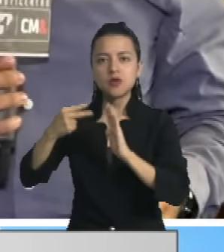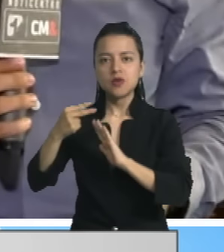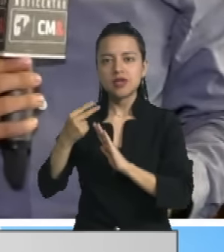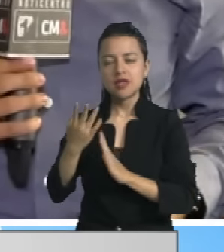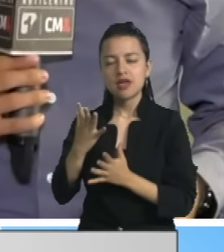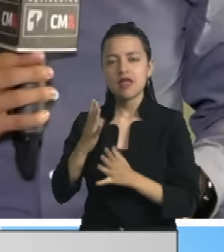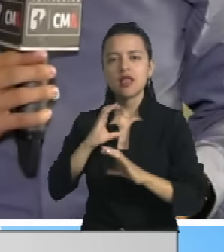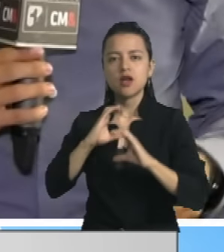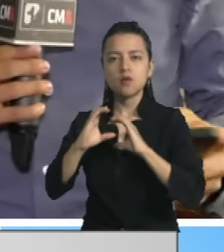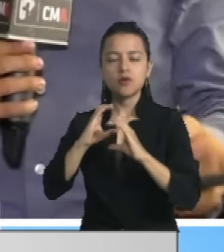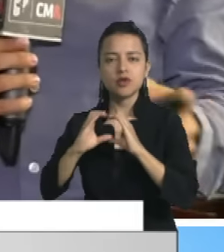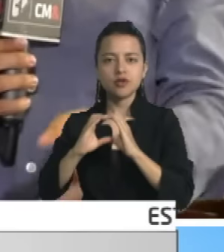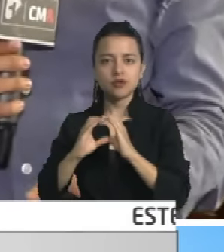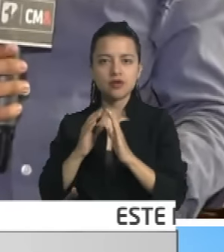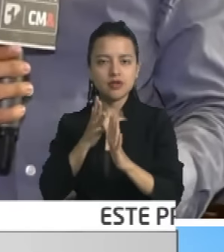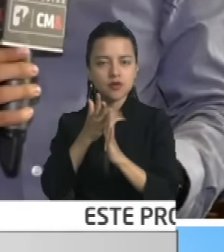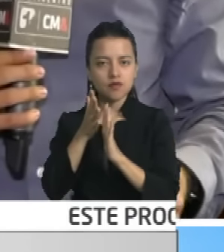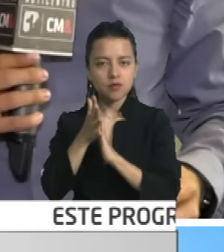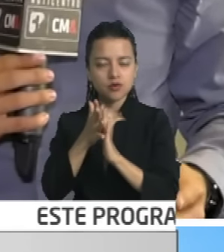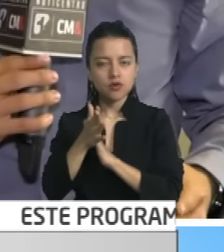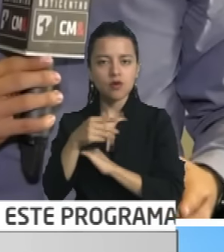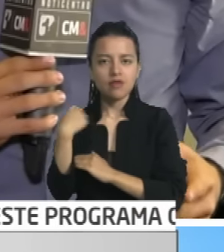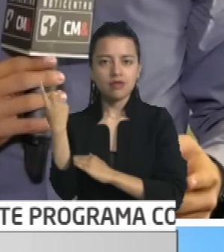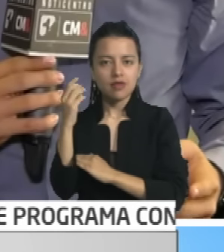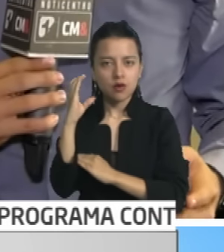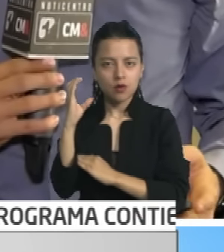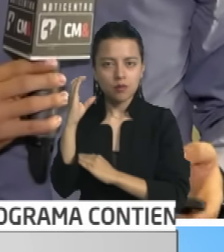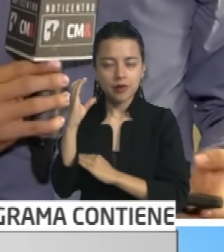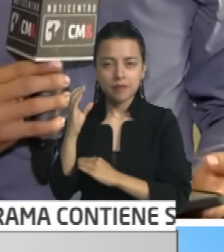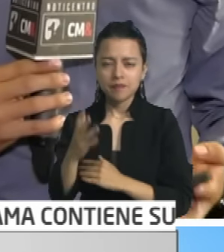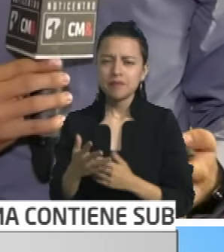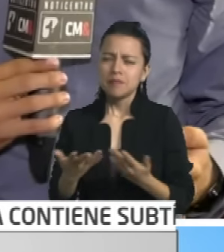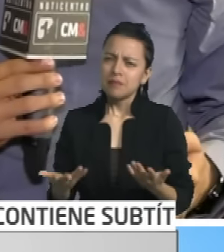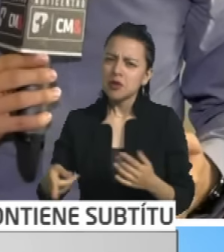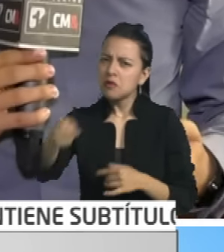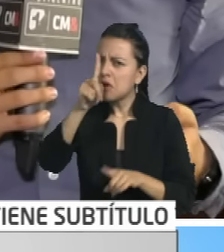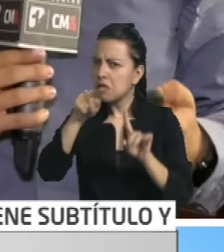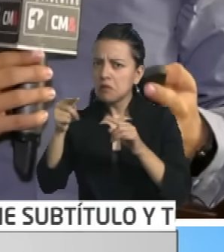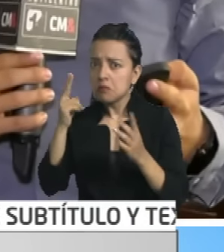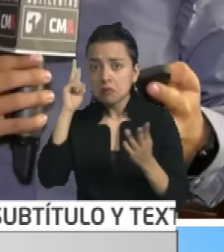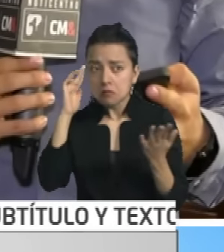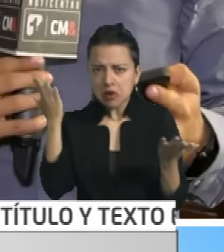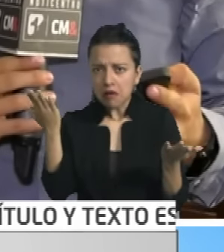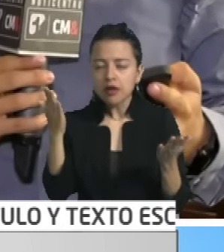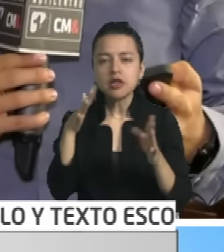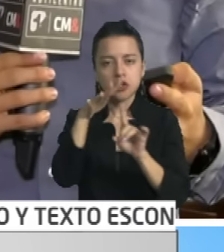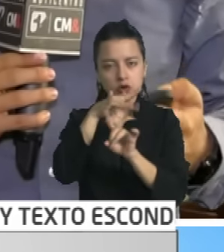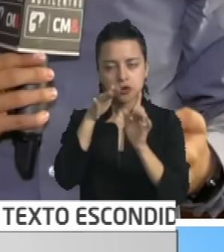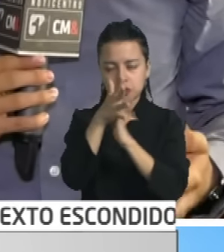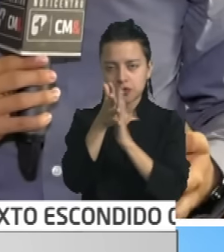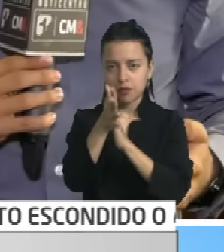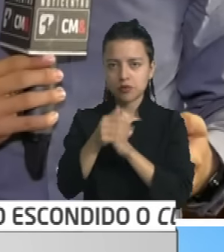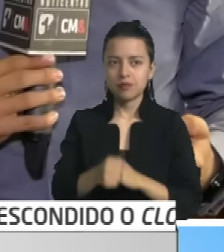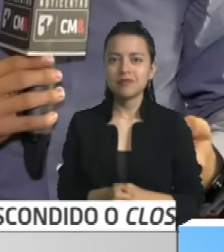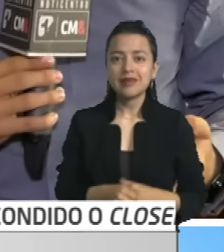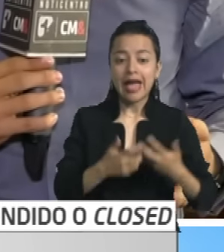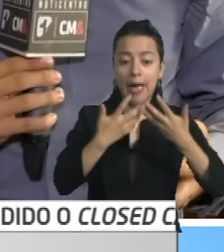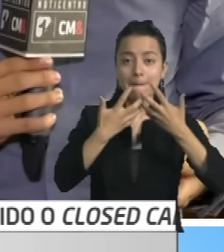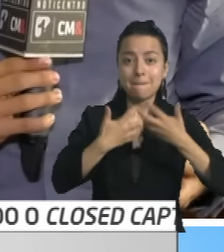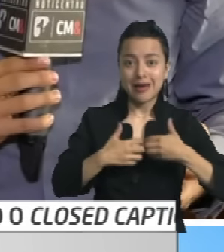información y comunicaciones de Colombia pero pongamos en contexto un poco a nuestra audiencia se trata de esta compañía que paga con